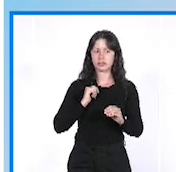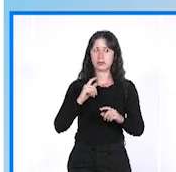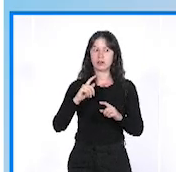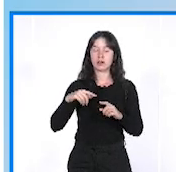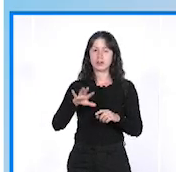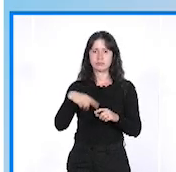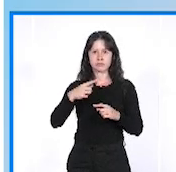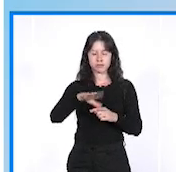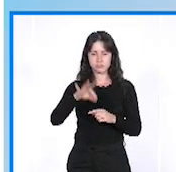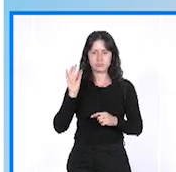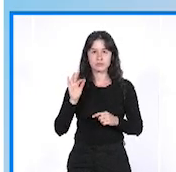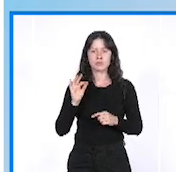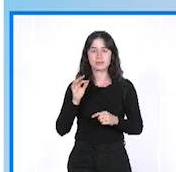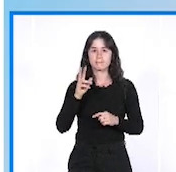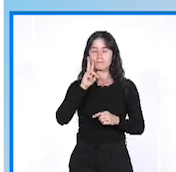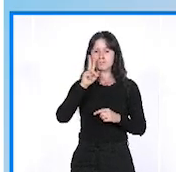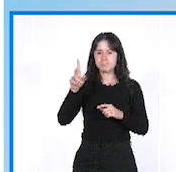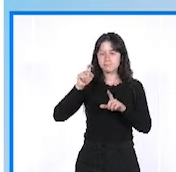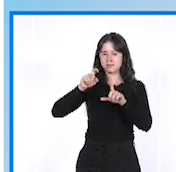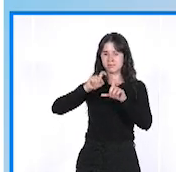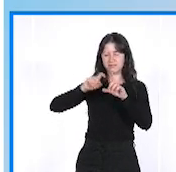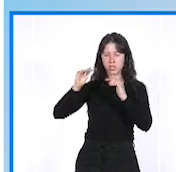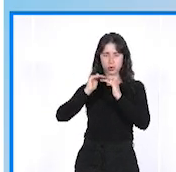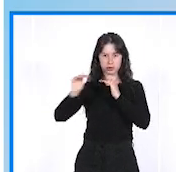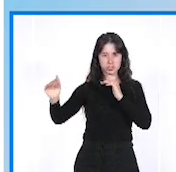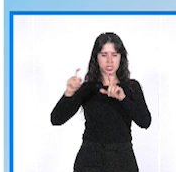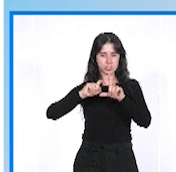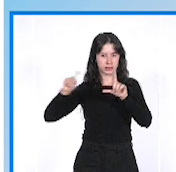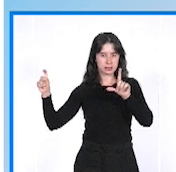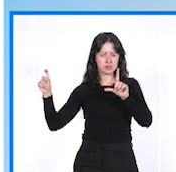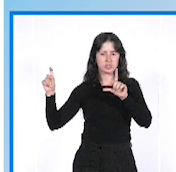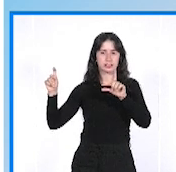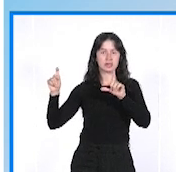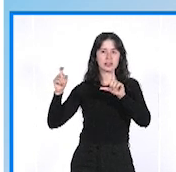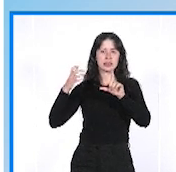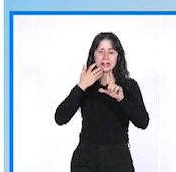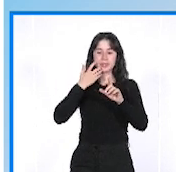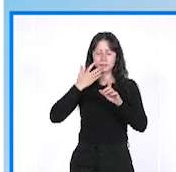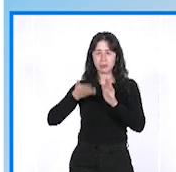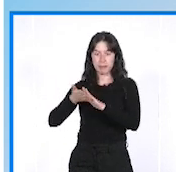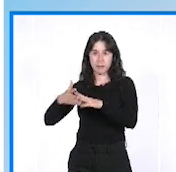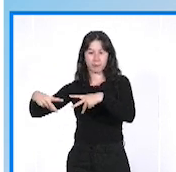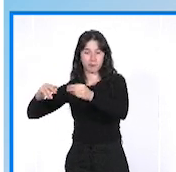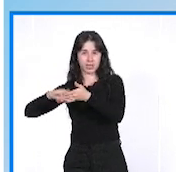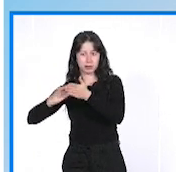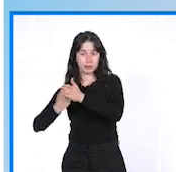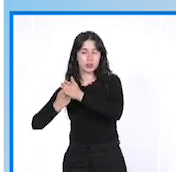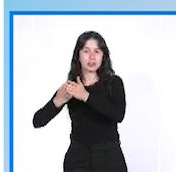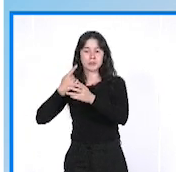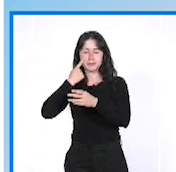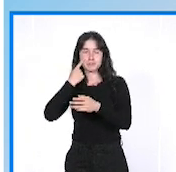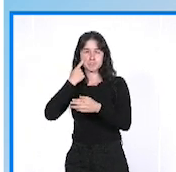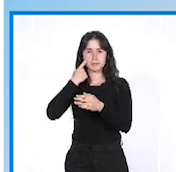y hemos visto que esto se estabiliza es decir que pese a que el proyecto está llegando a su fin hemos interiorizado muy bien que hemos